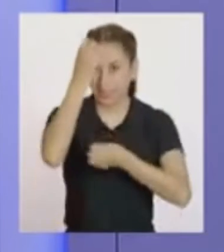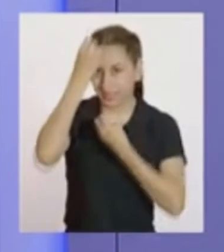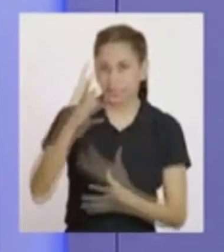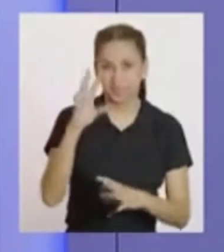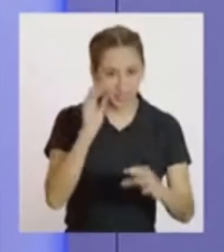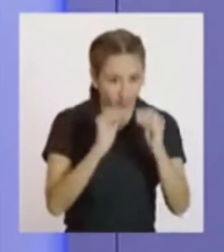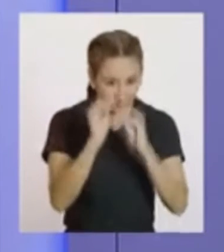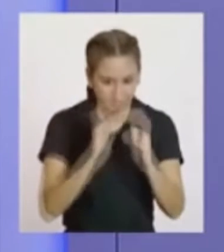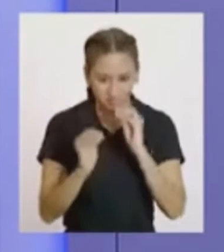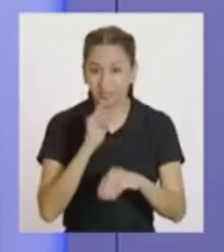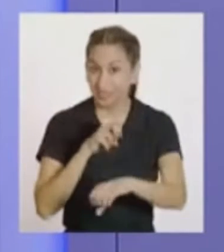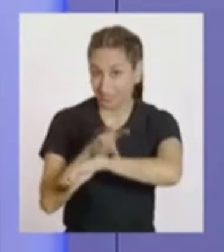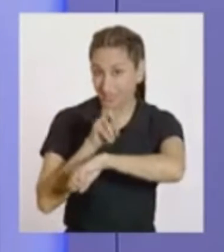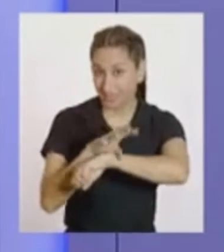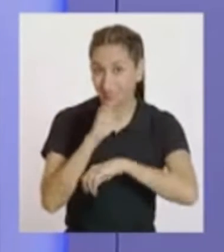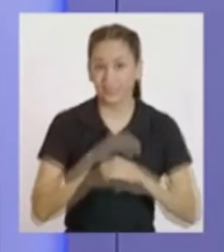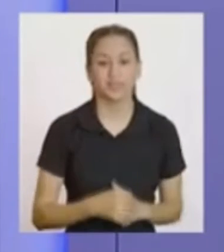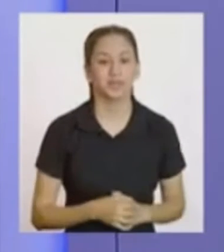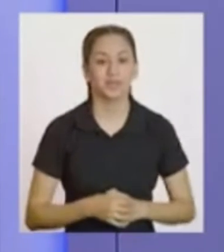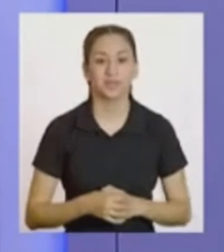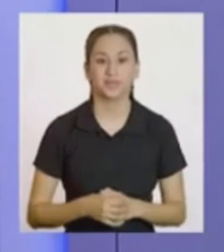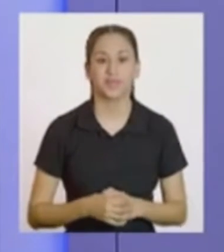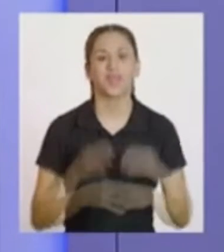la información y elaborar nuestras recomendaciones?